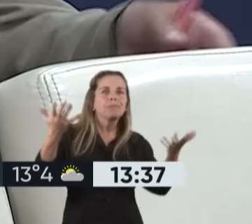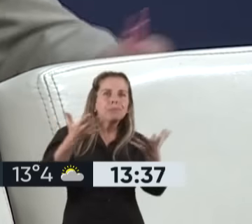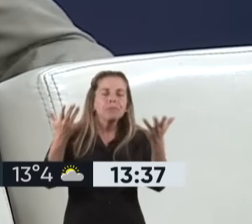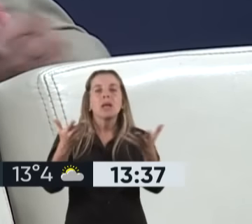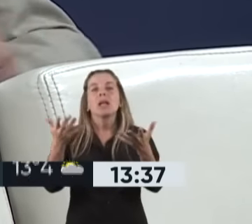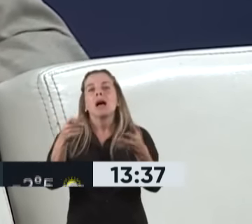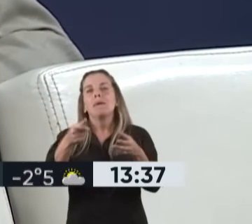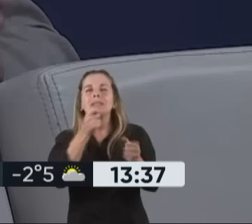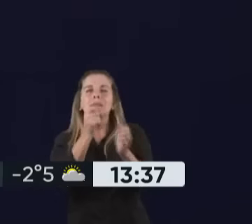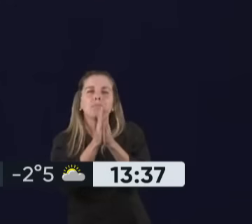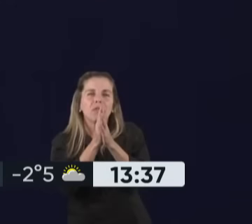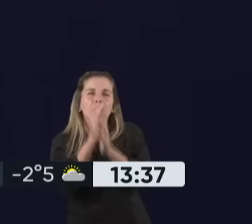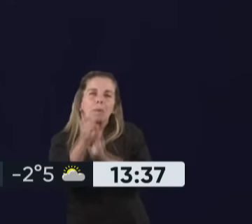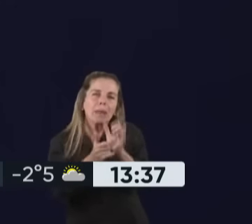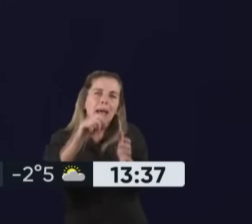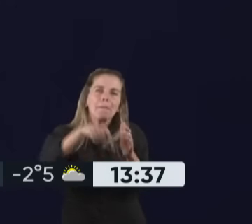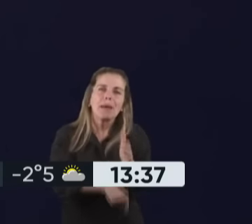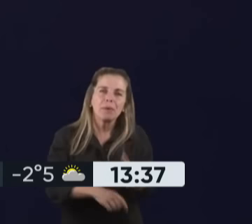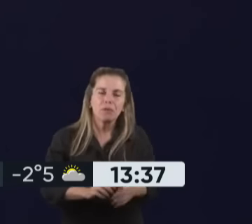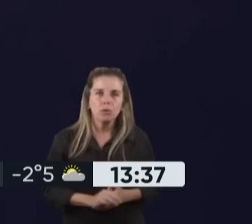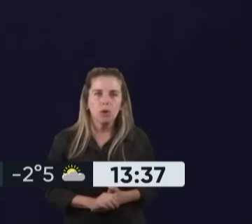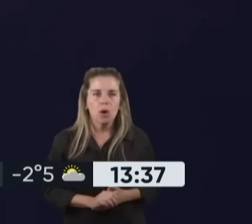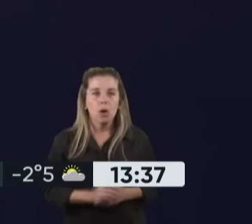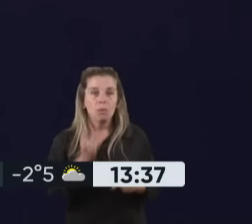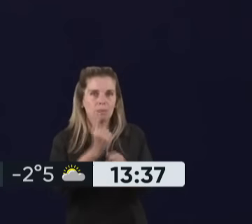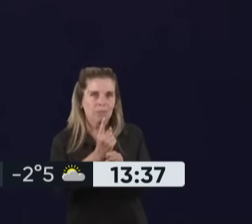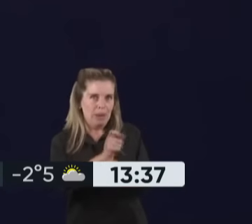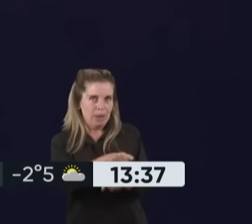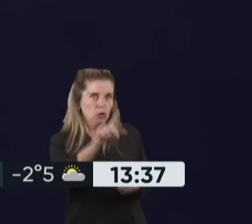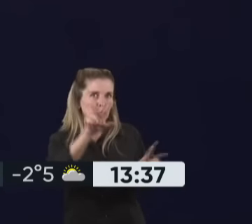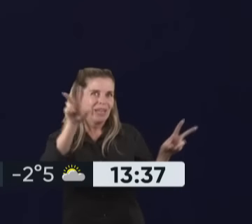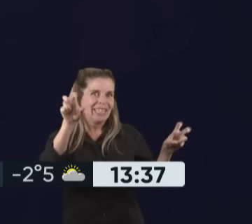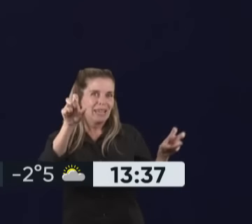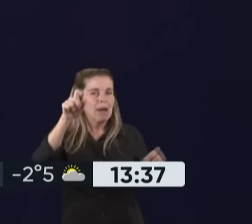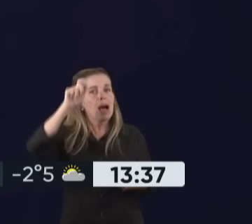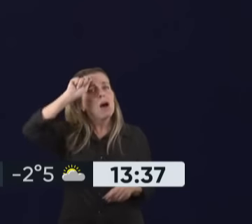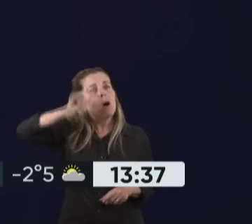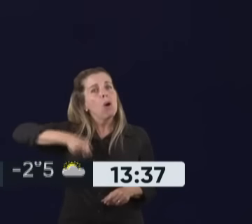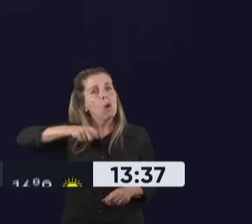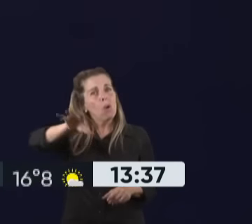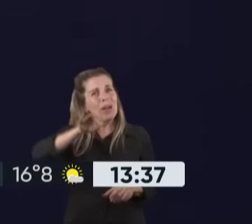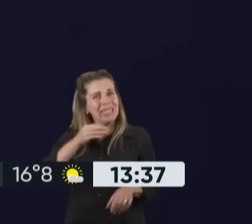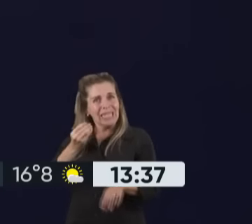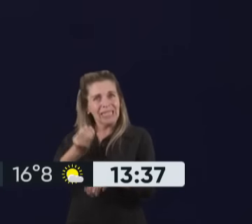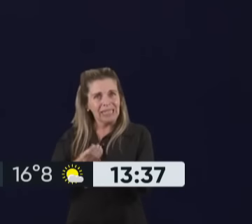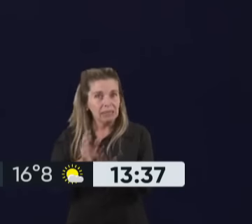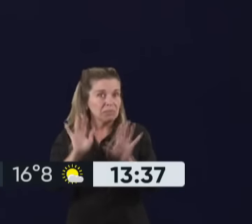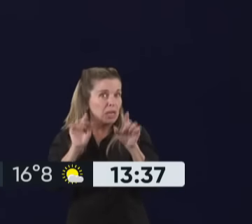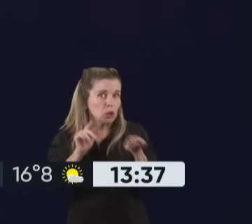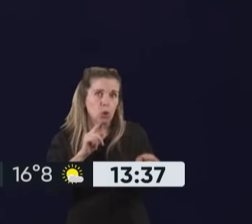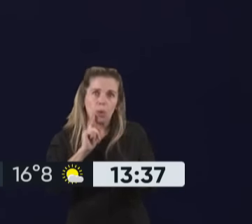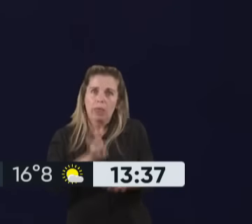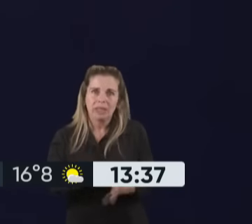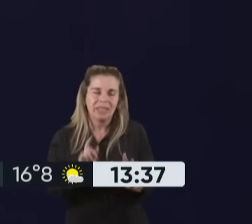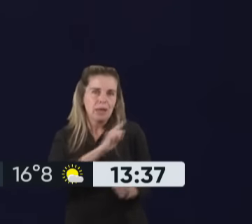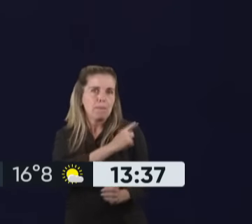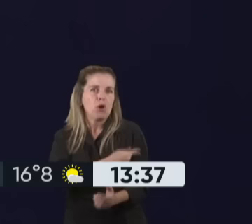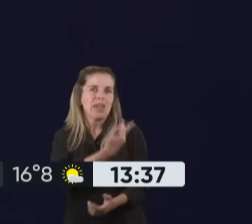profundizar? Bueno, en primer lugar, en relación a los jueces, esa va a ser una definición que hará el